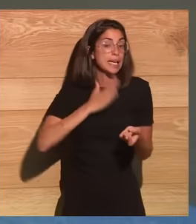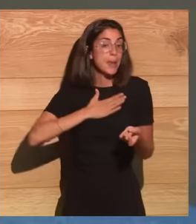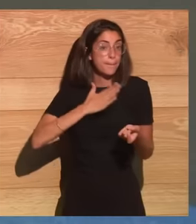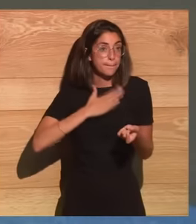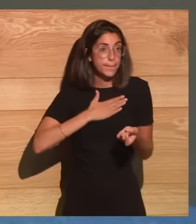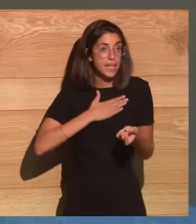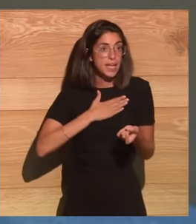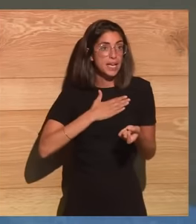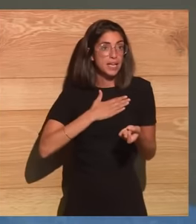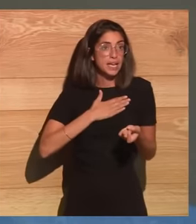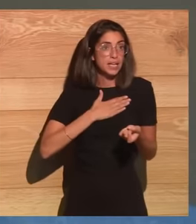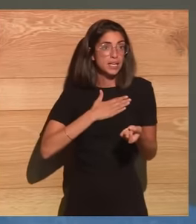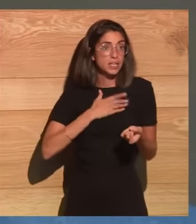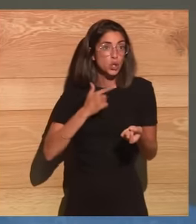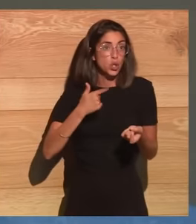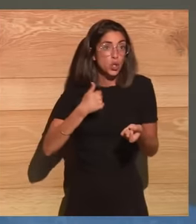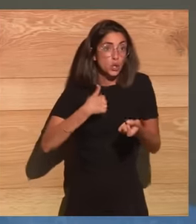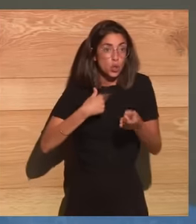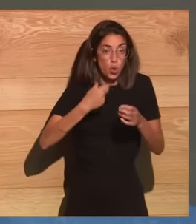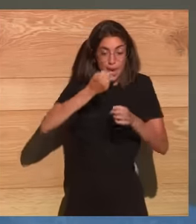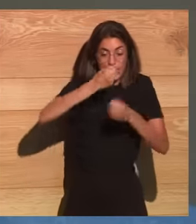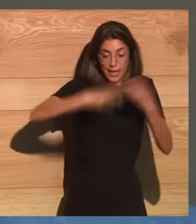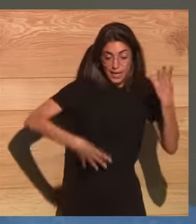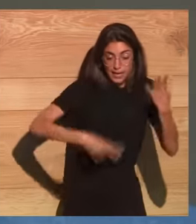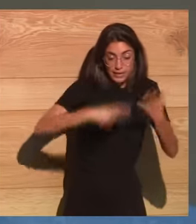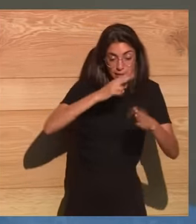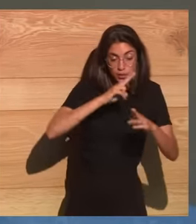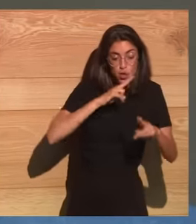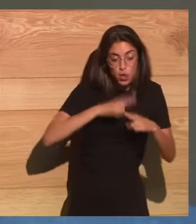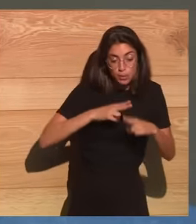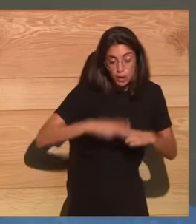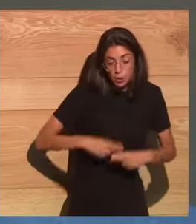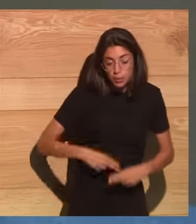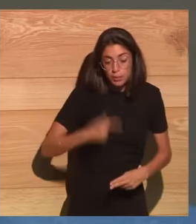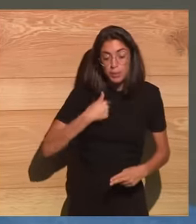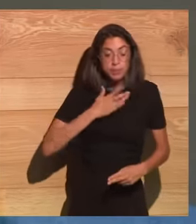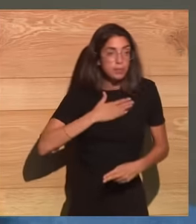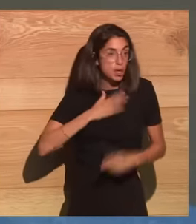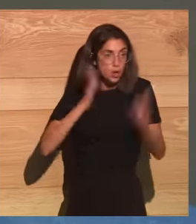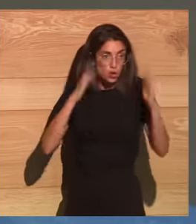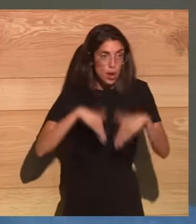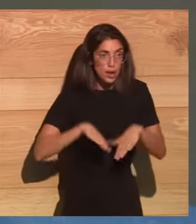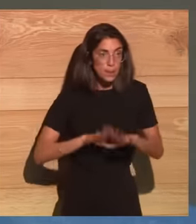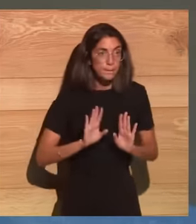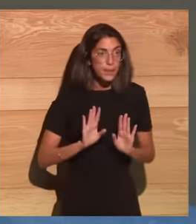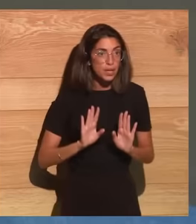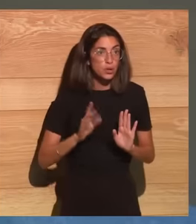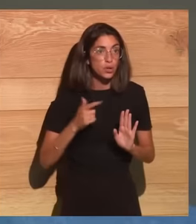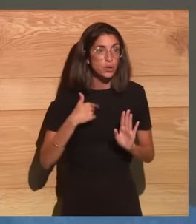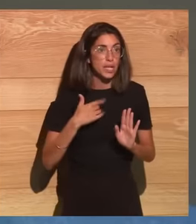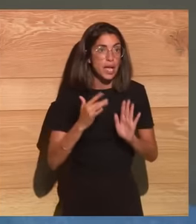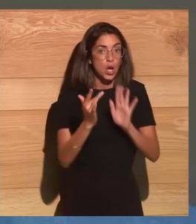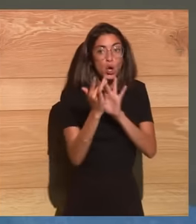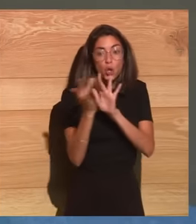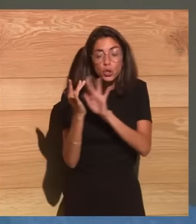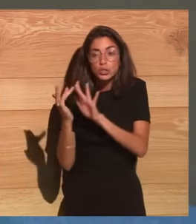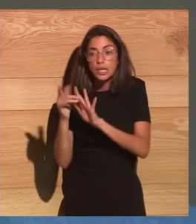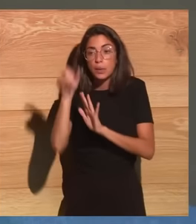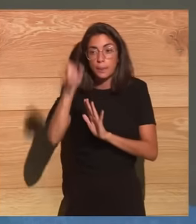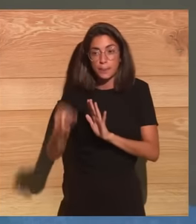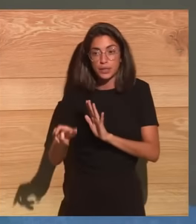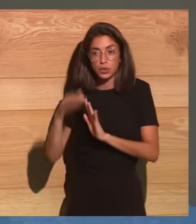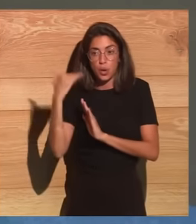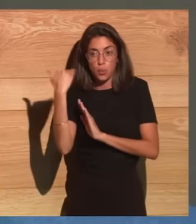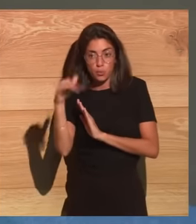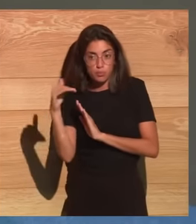es efectivamente no apuntar mi nombre en esa lista y comprar 24 entradas en vez de 25. No. Y el contacto con la maldad humana es cuando veo la reacción de la